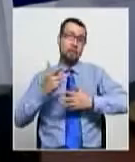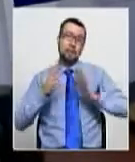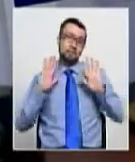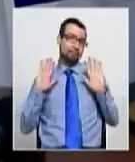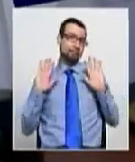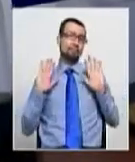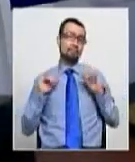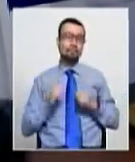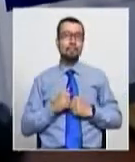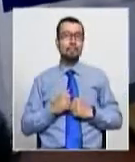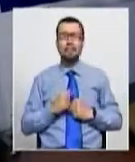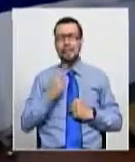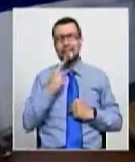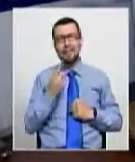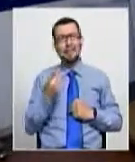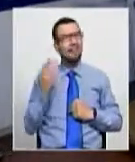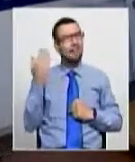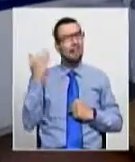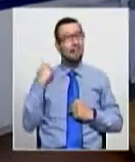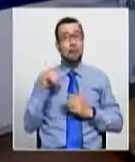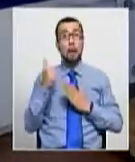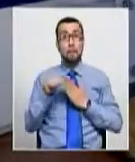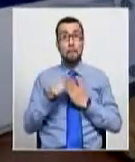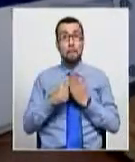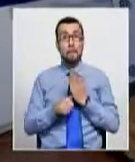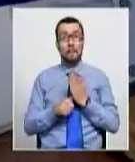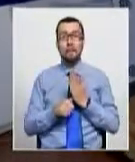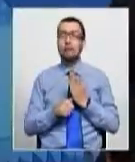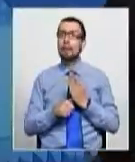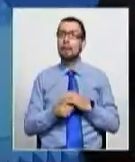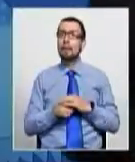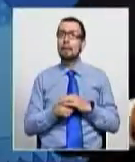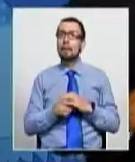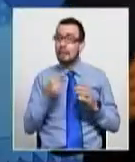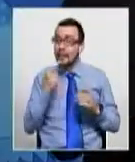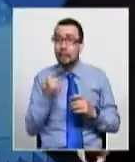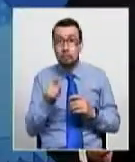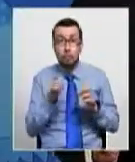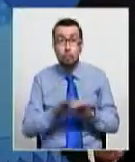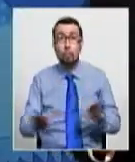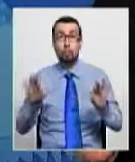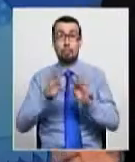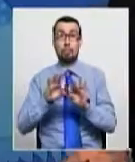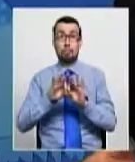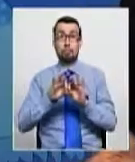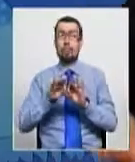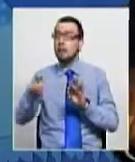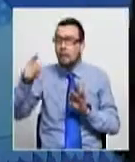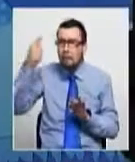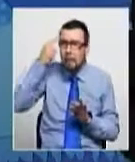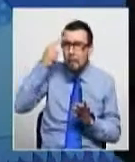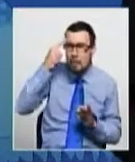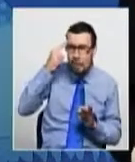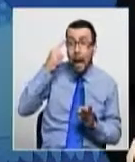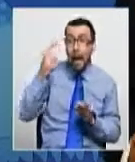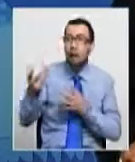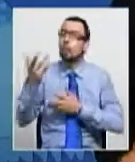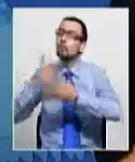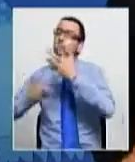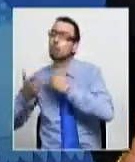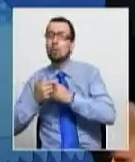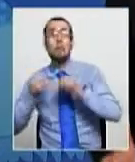hace unos programas que es importante darle más salida a las opiniones y que podríamos tener